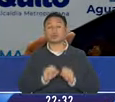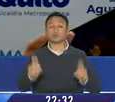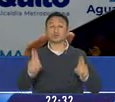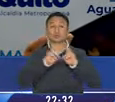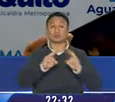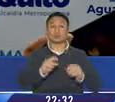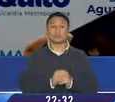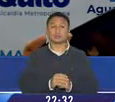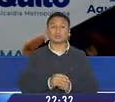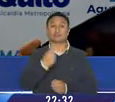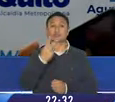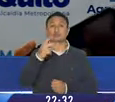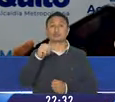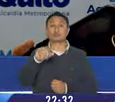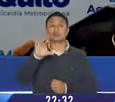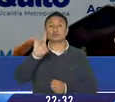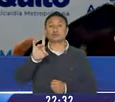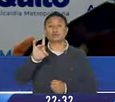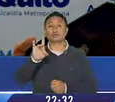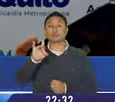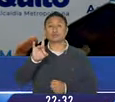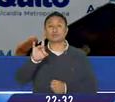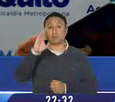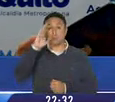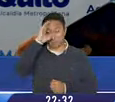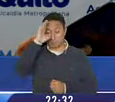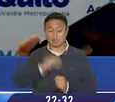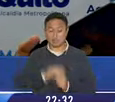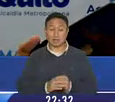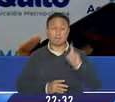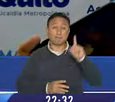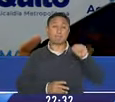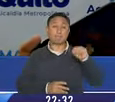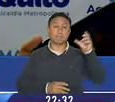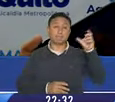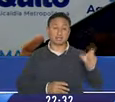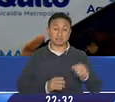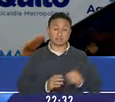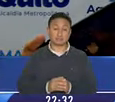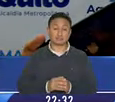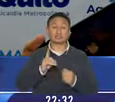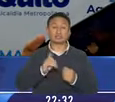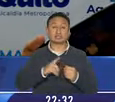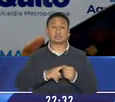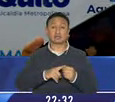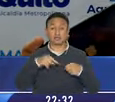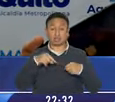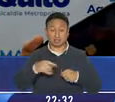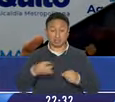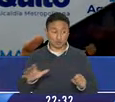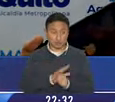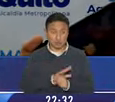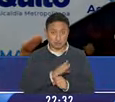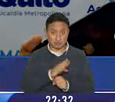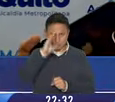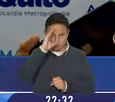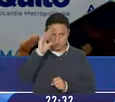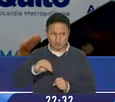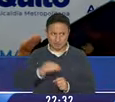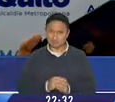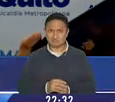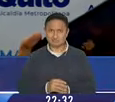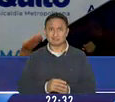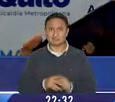es de 2.8 policías por cada 1.000 habitantes. Es decir, Quito no estaría cumpliendo el estándar y los sectores